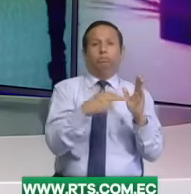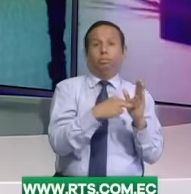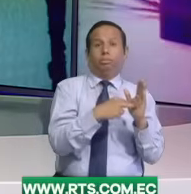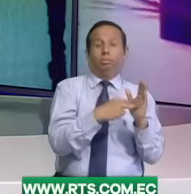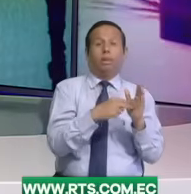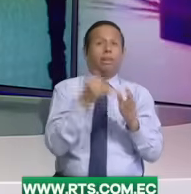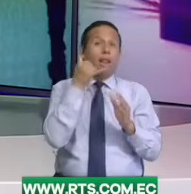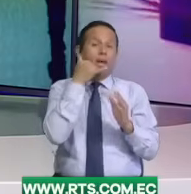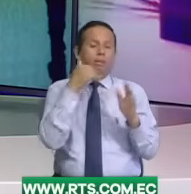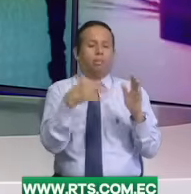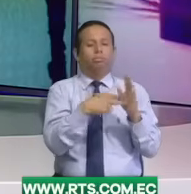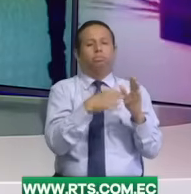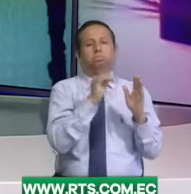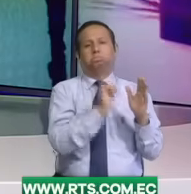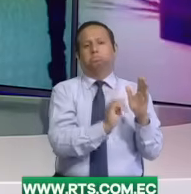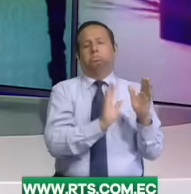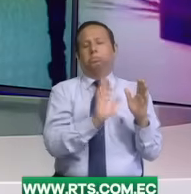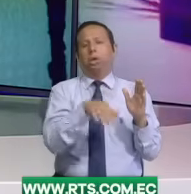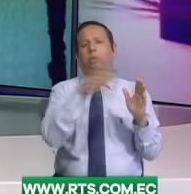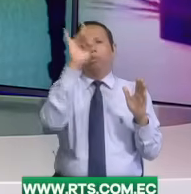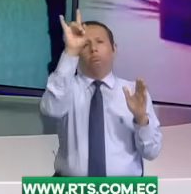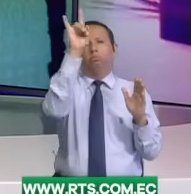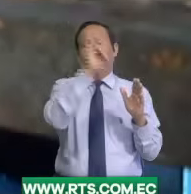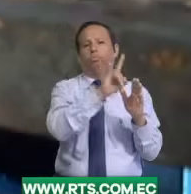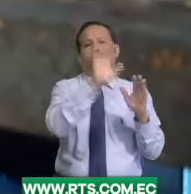tomacorriente cuando volvió la energía.